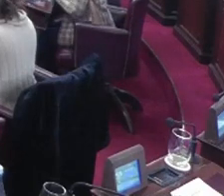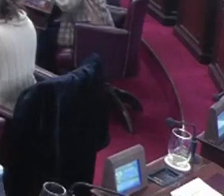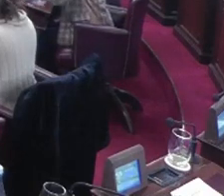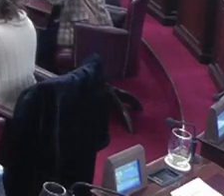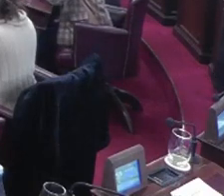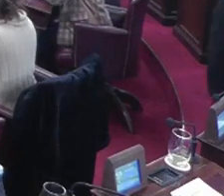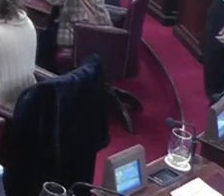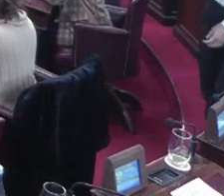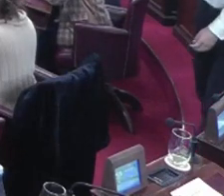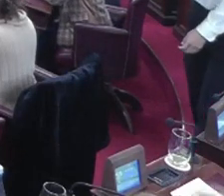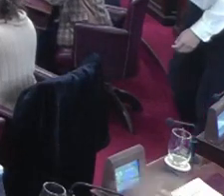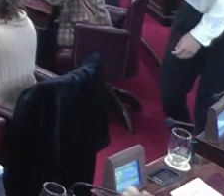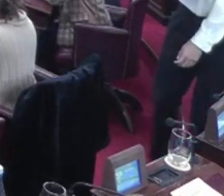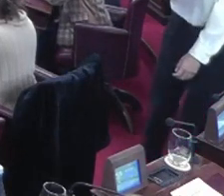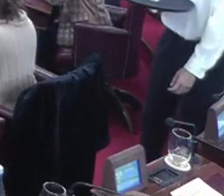orciani